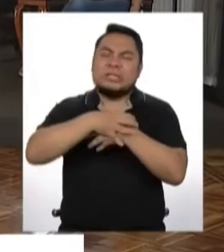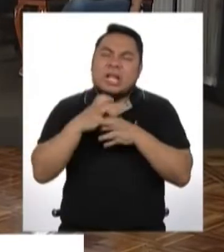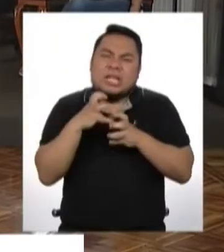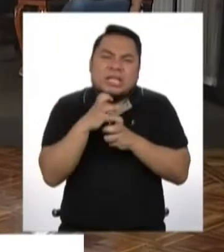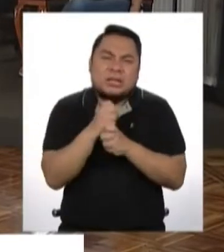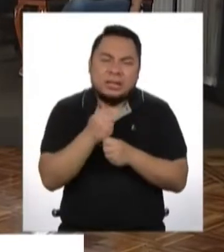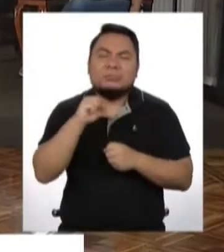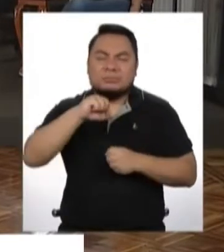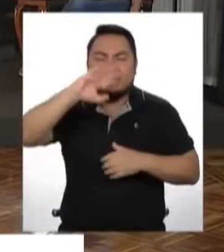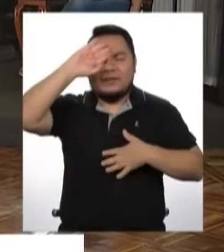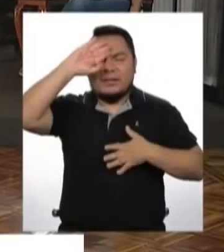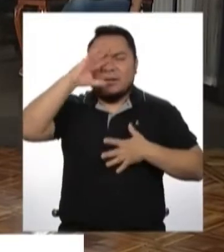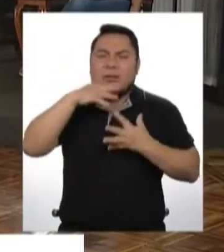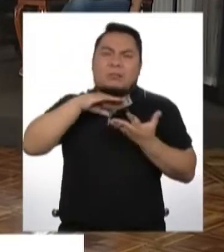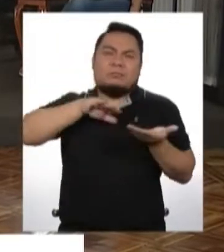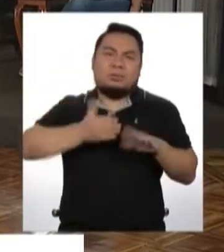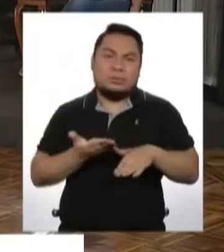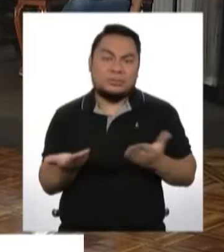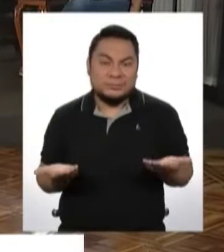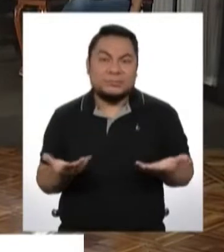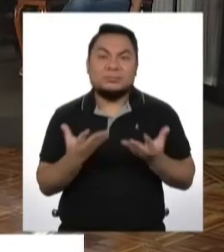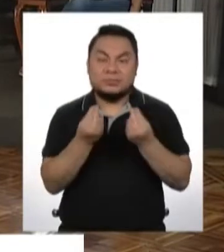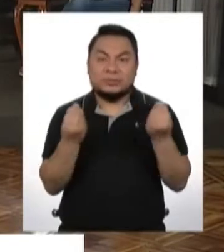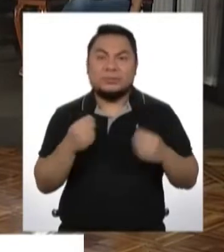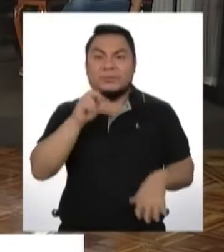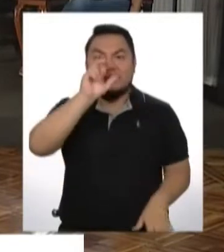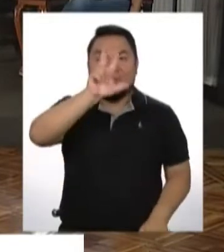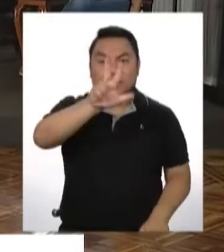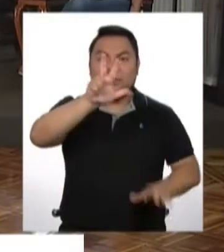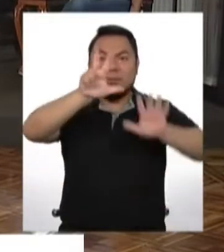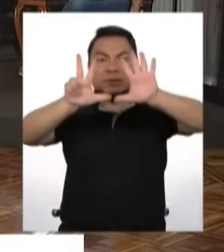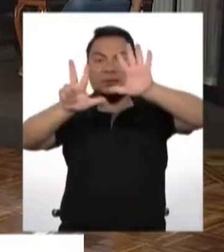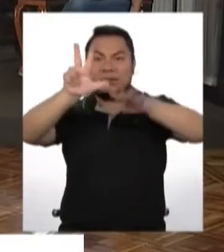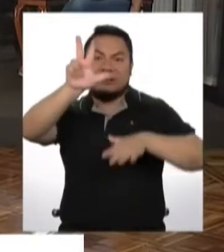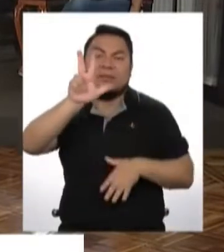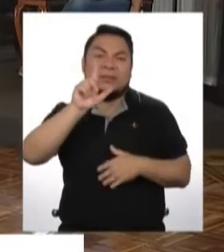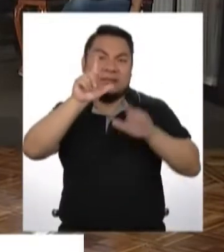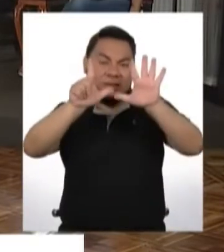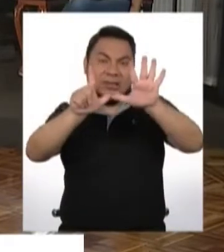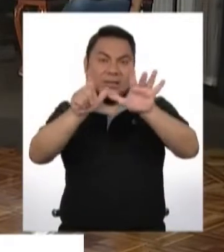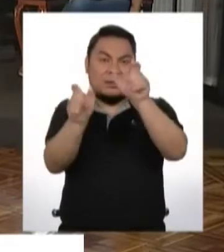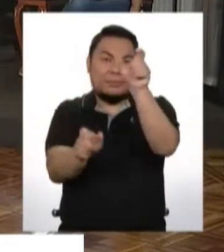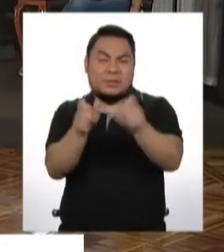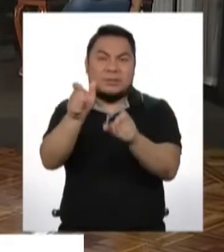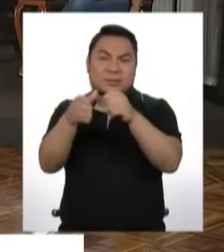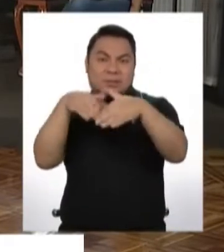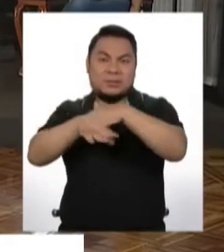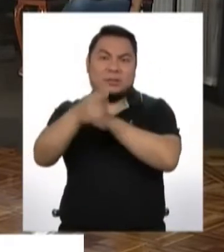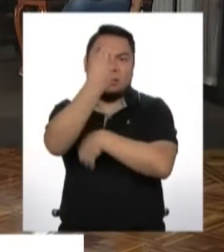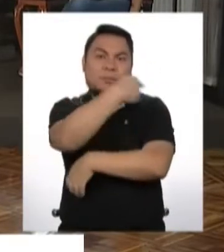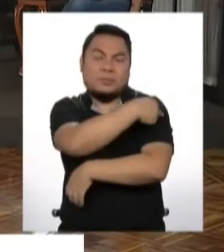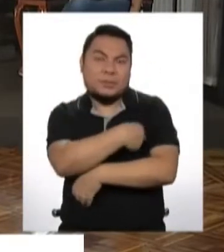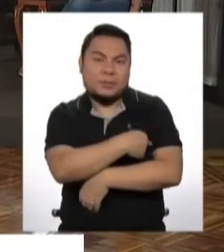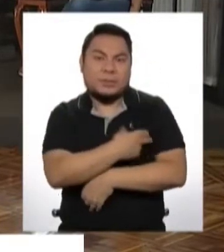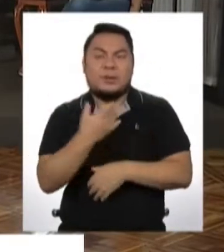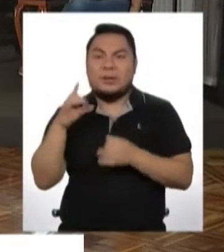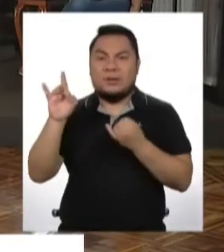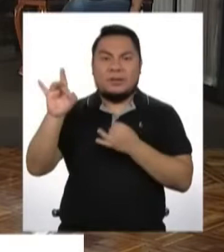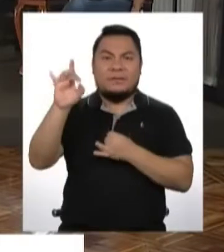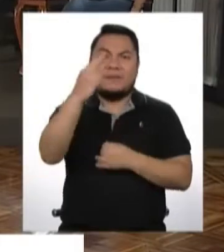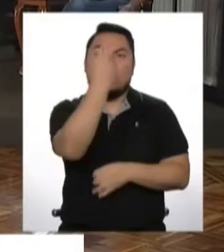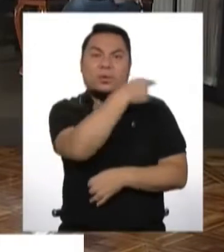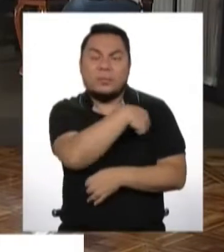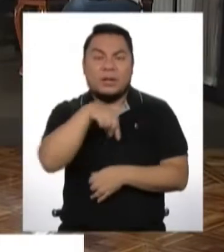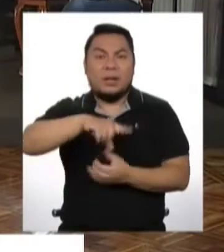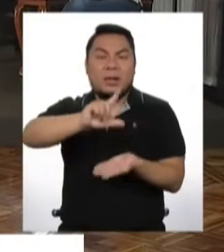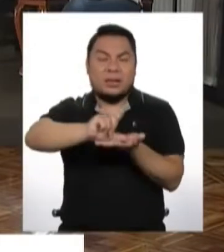afectadas. Tenemos 387 pacientes hospitalizados en los diferentes